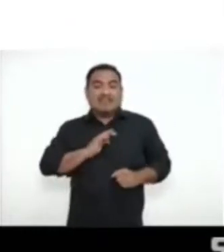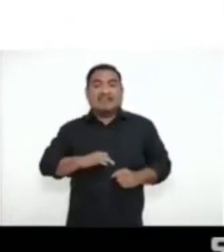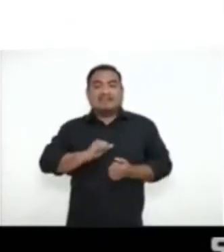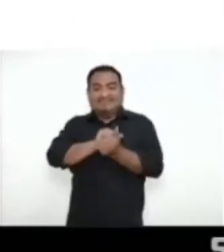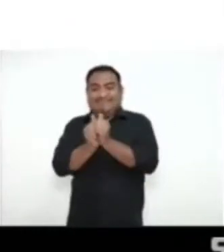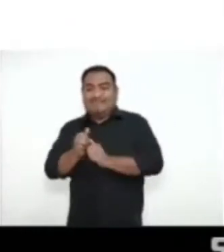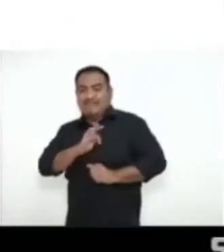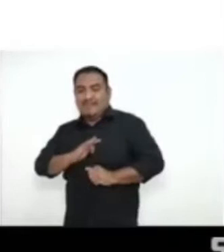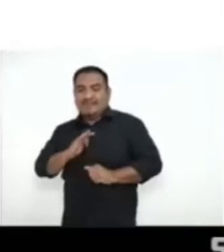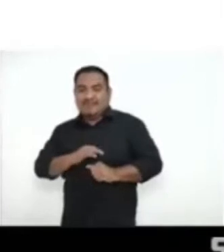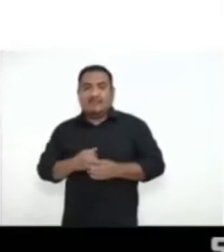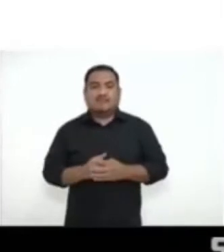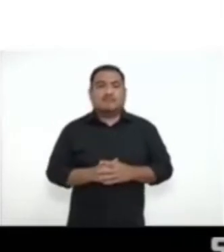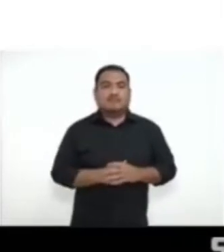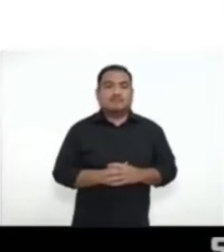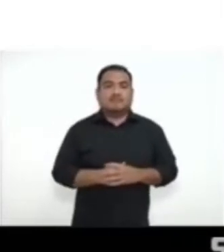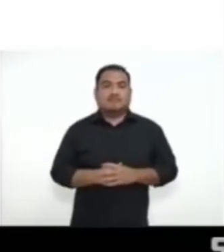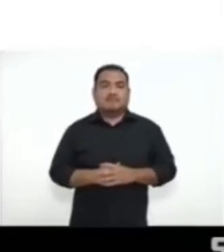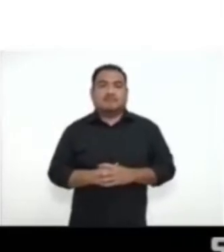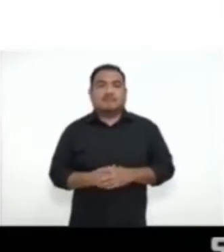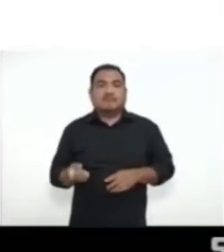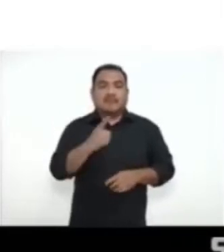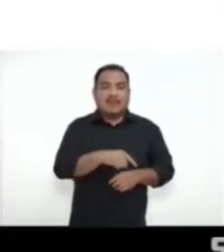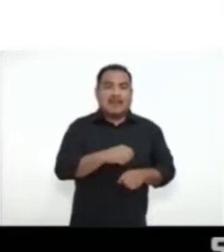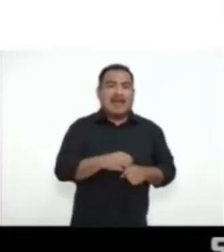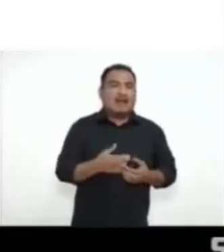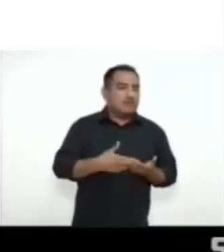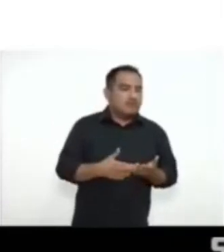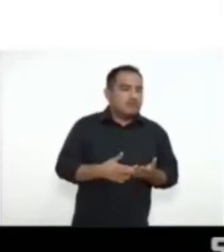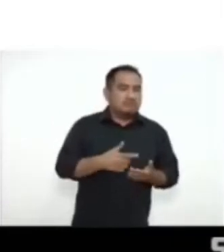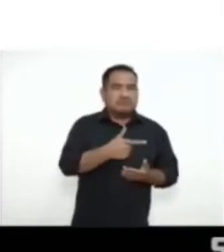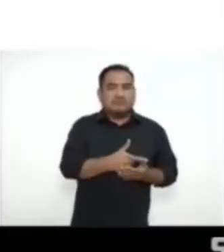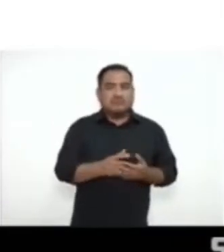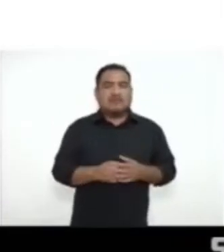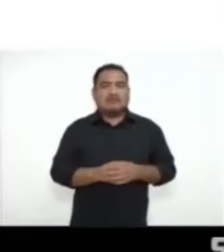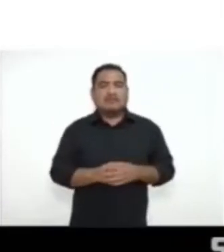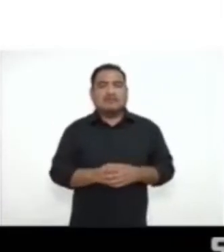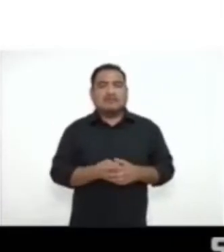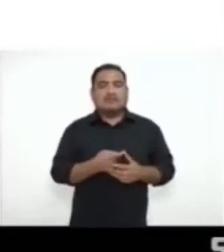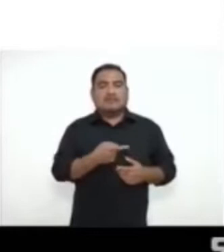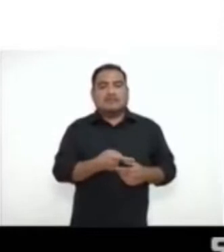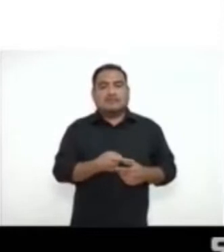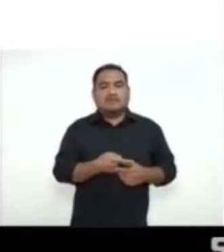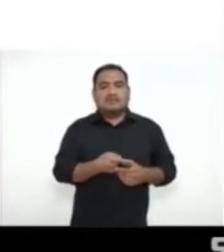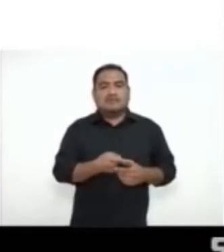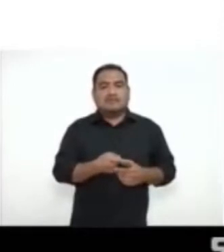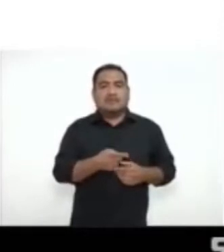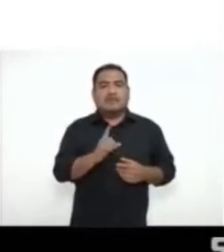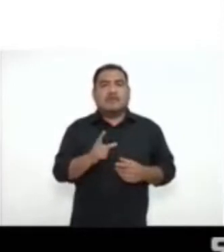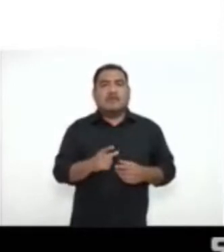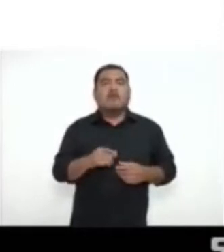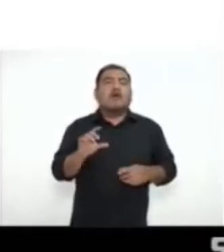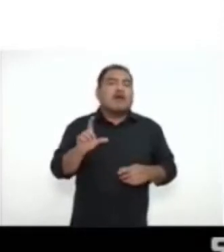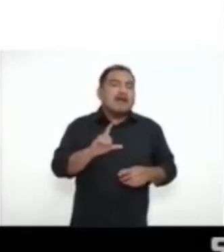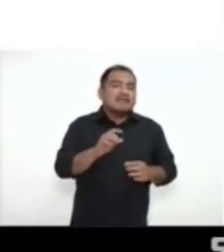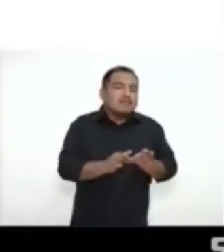La oxitocina es la hormona del apego. La oxitocina es aquella que se genera con el